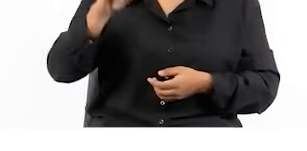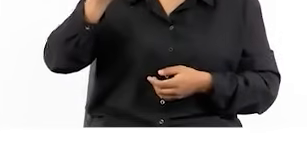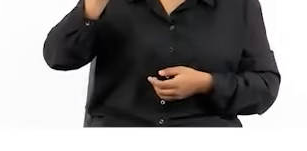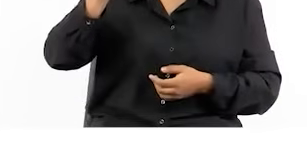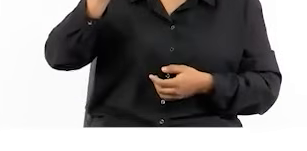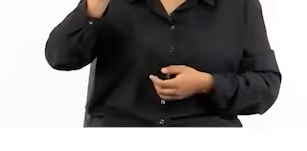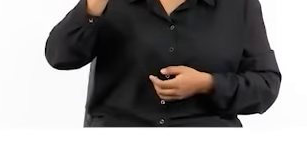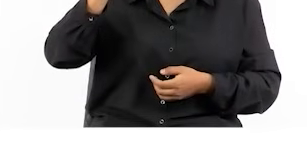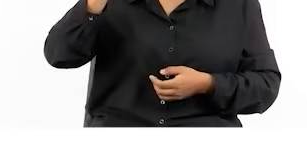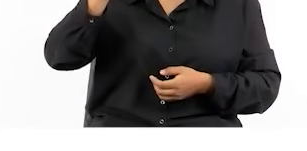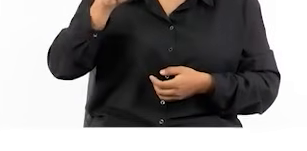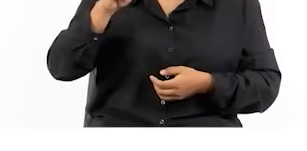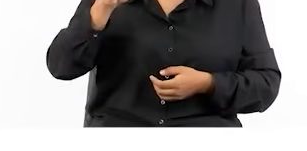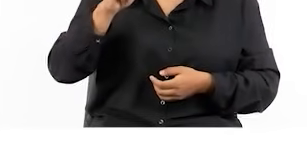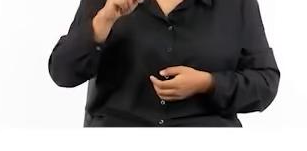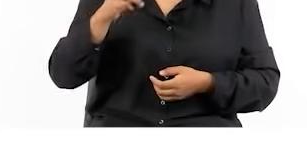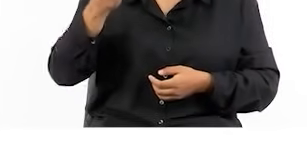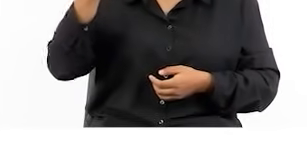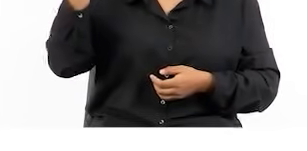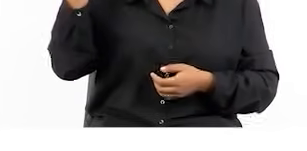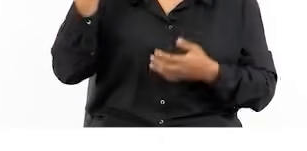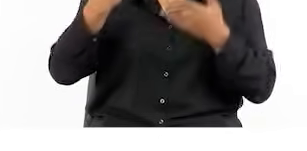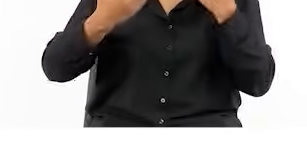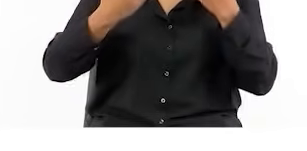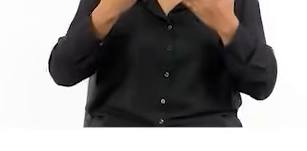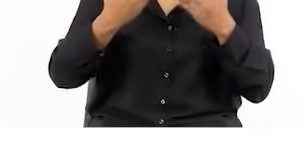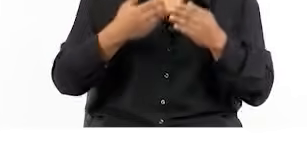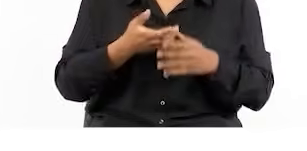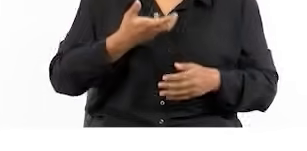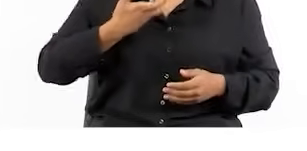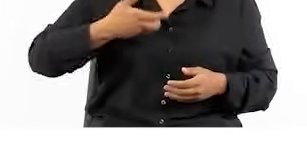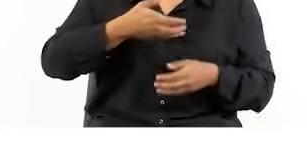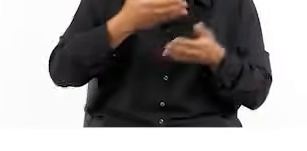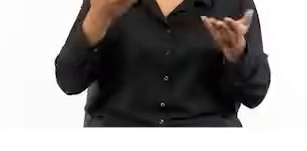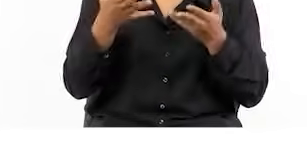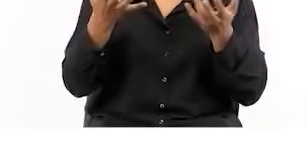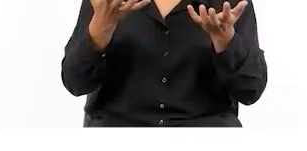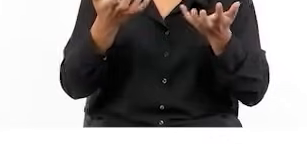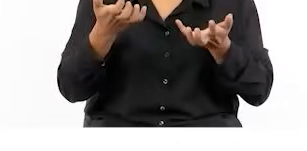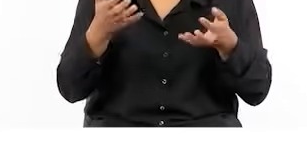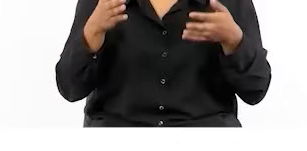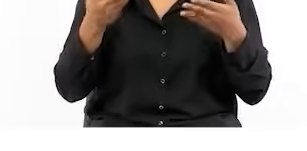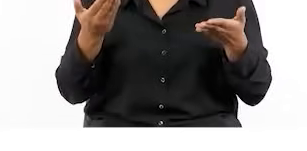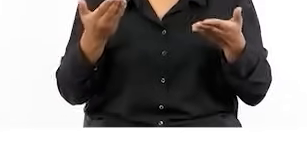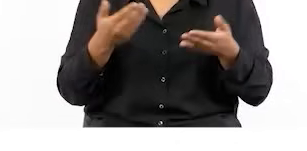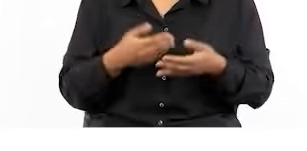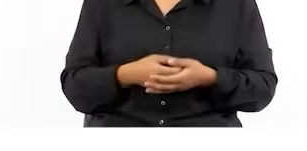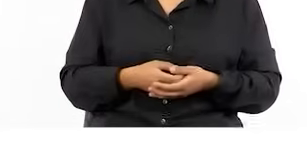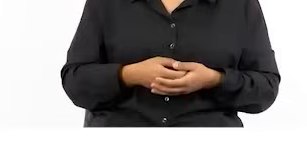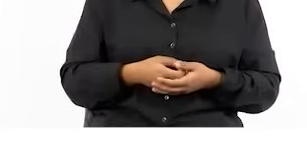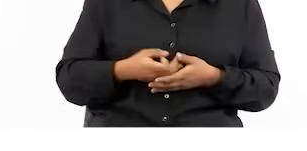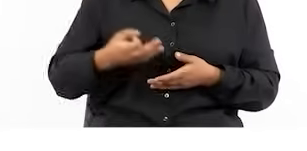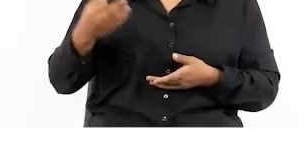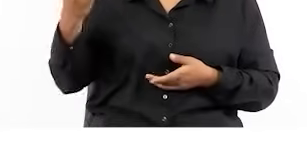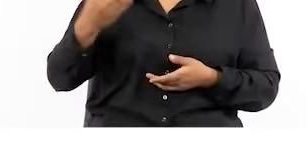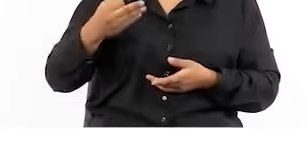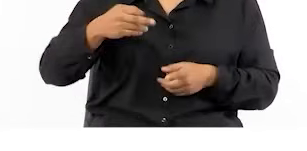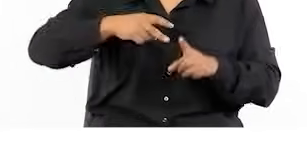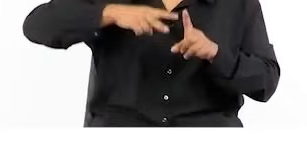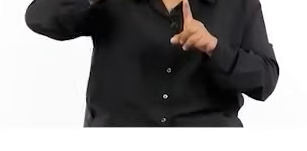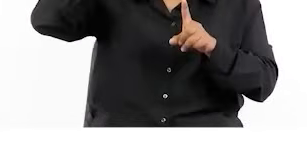Para la datación relativa, que ya la aprendimos anteriormente, si nosotros la queremos